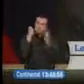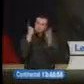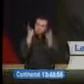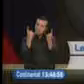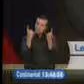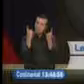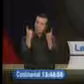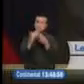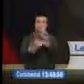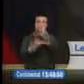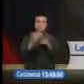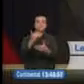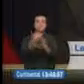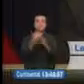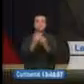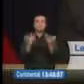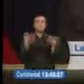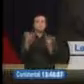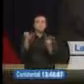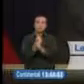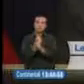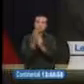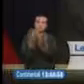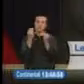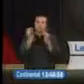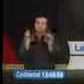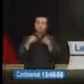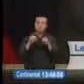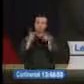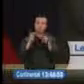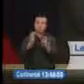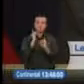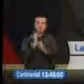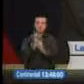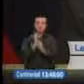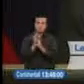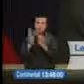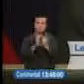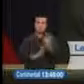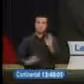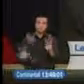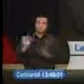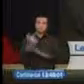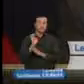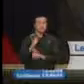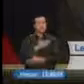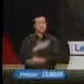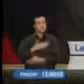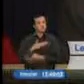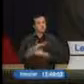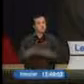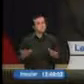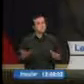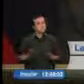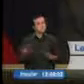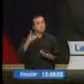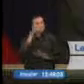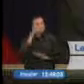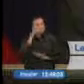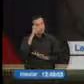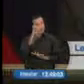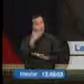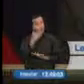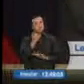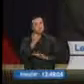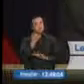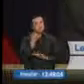fue consecuencia de mucho trabajo y mucho esfuerzo por reinstitucionalizar el país, pero por favor, creo que se podía haber sido